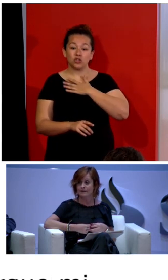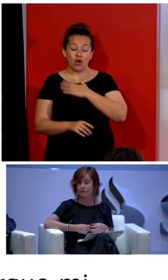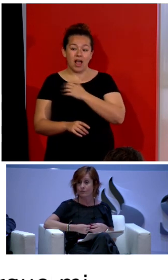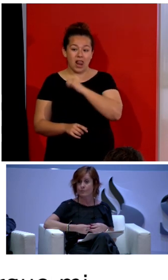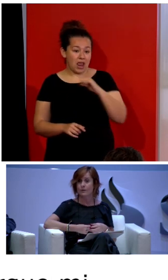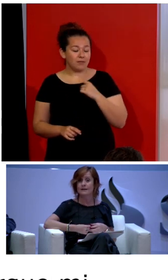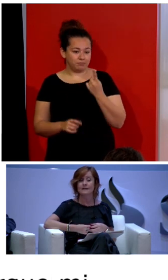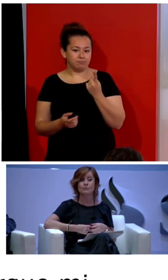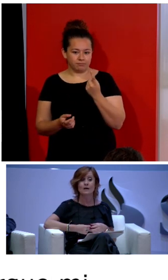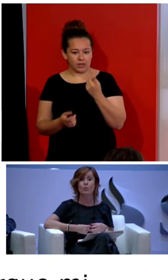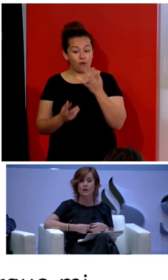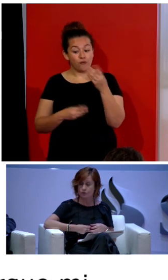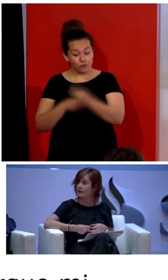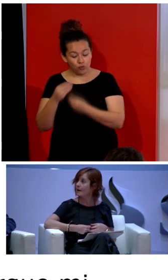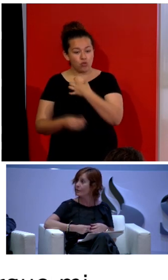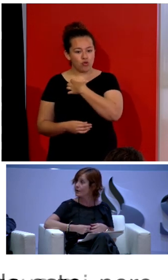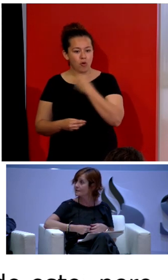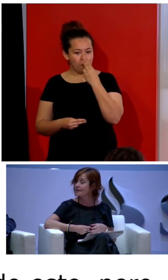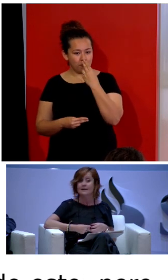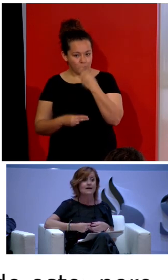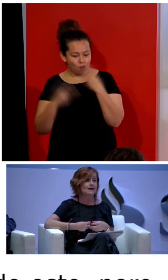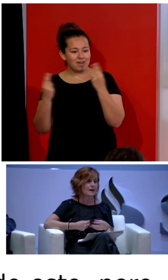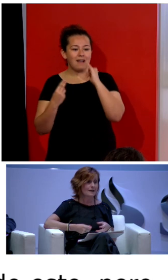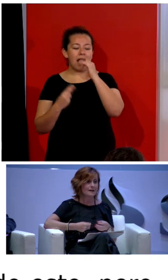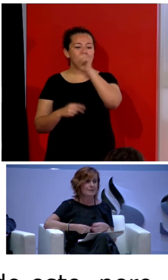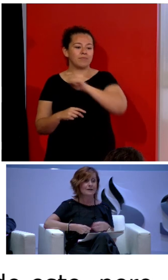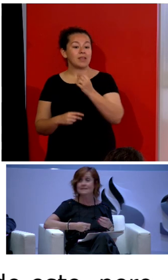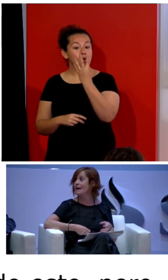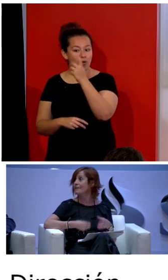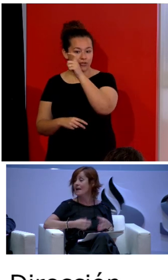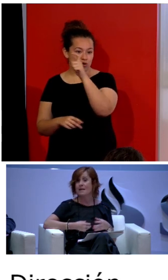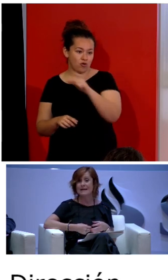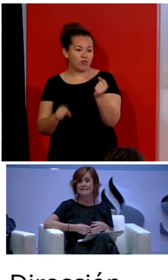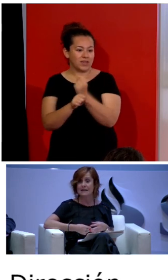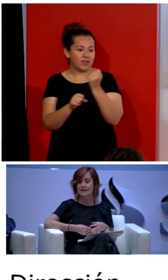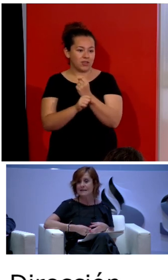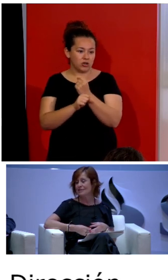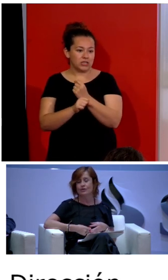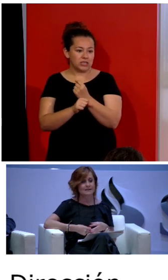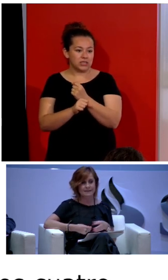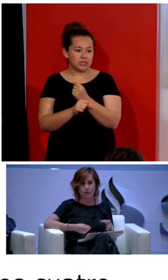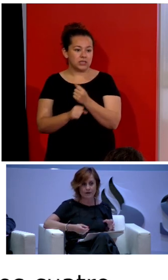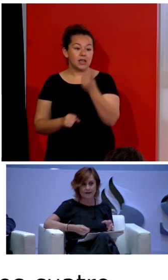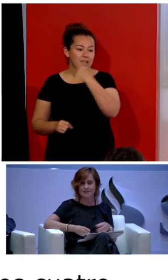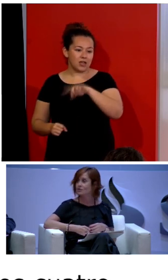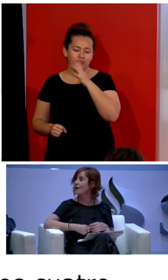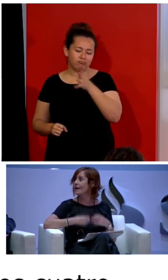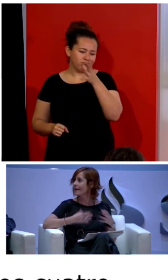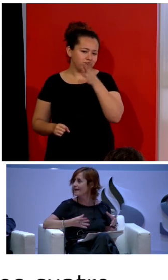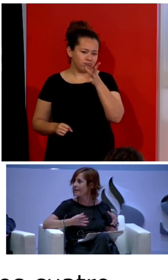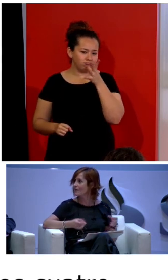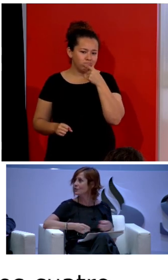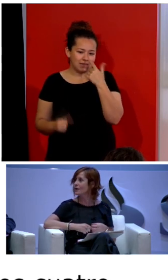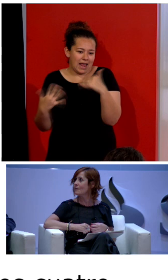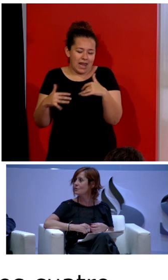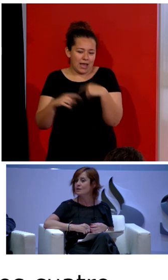General de la Función Pública tenemos a 4 trabajadoras, a Raquel, a Vanessa, a Andrea y a Marisa, que son extraordinarias, que son la alegría